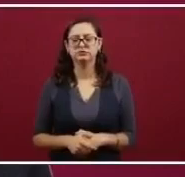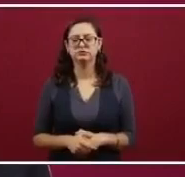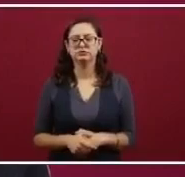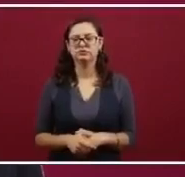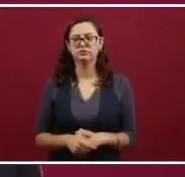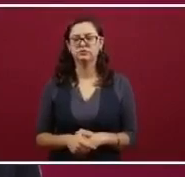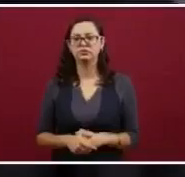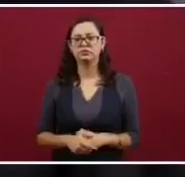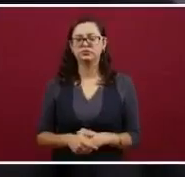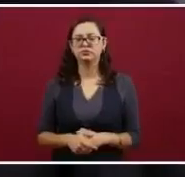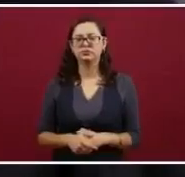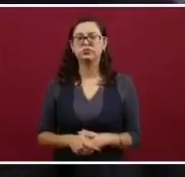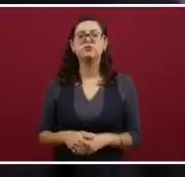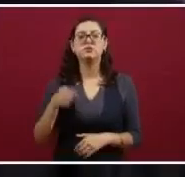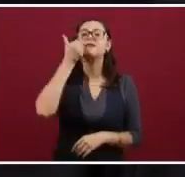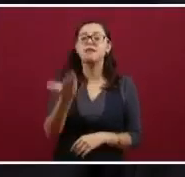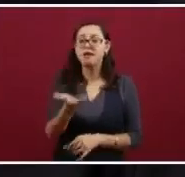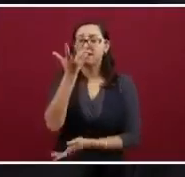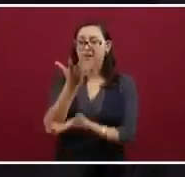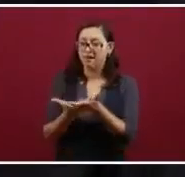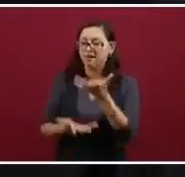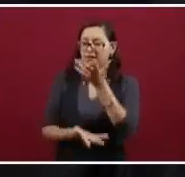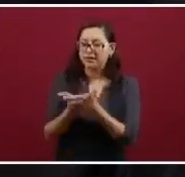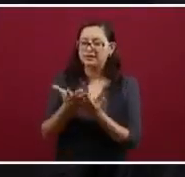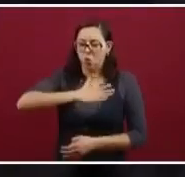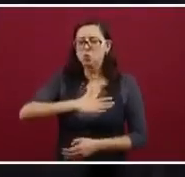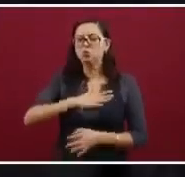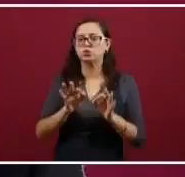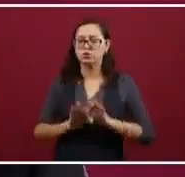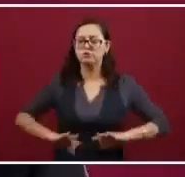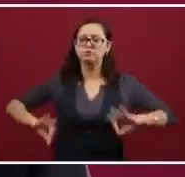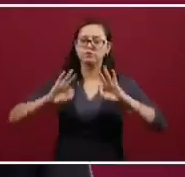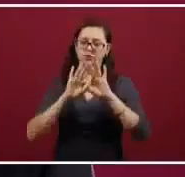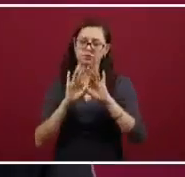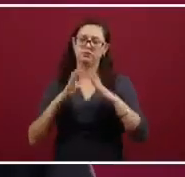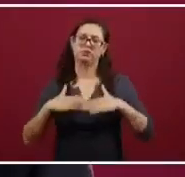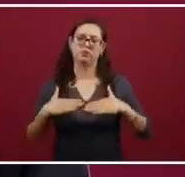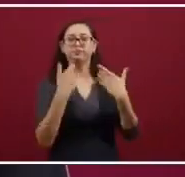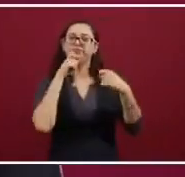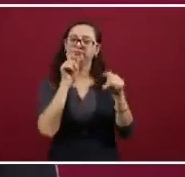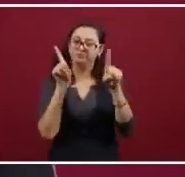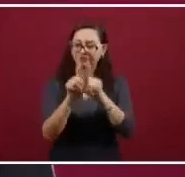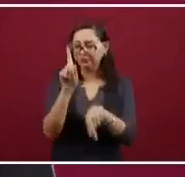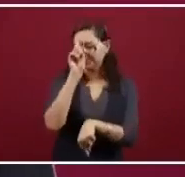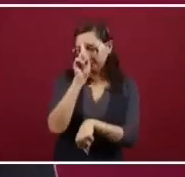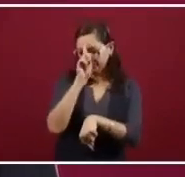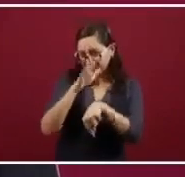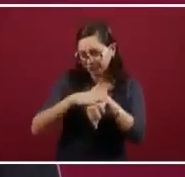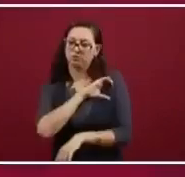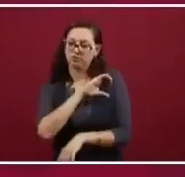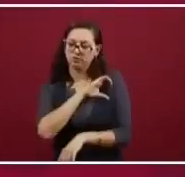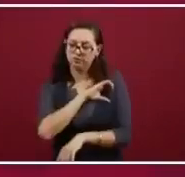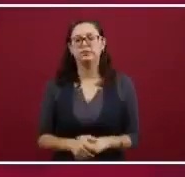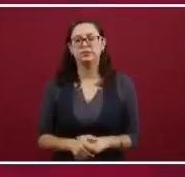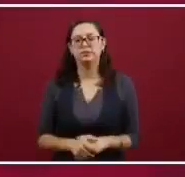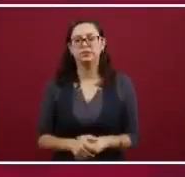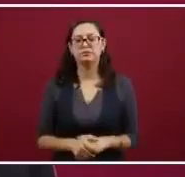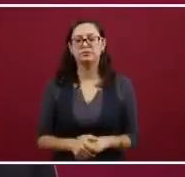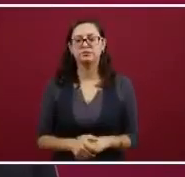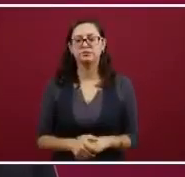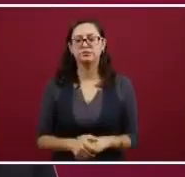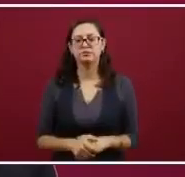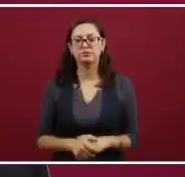que se actúe con justicia, que le tengan confianza, y también una recomendación fraterna, respetuosa, de que no